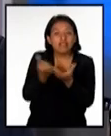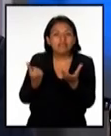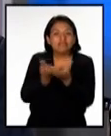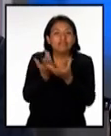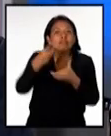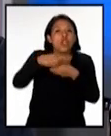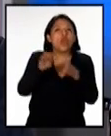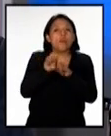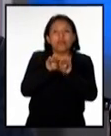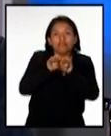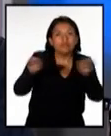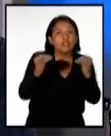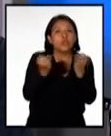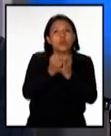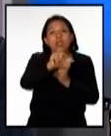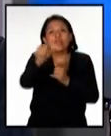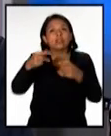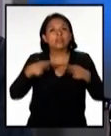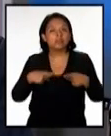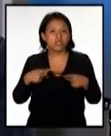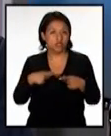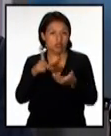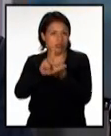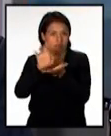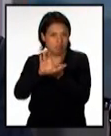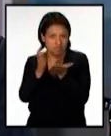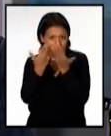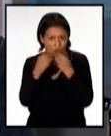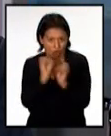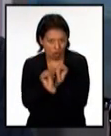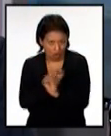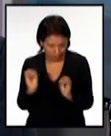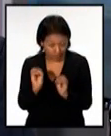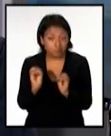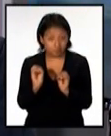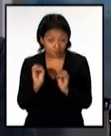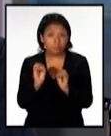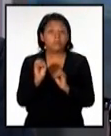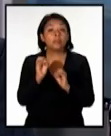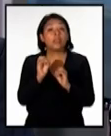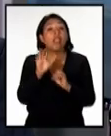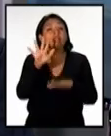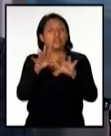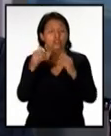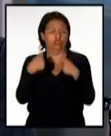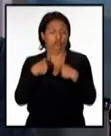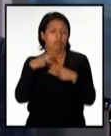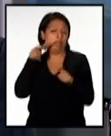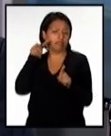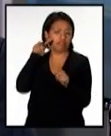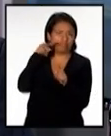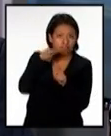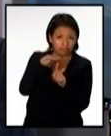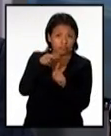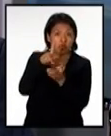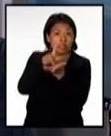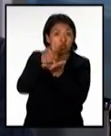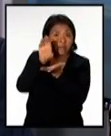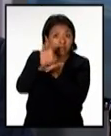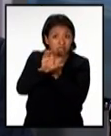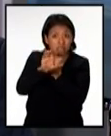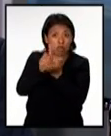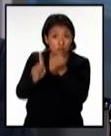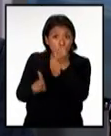igualitarios, digamos, a las personas que no tenemos algún tipo de discapacidad. Cuando enfocamos que la discapacidad es un